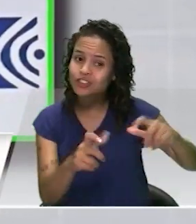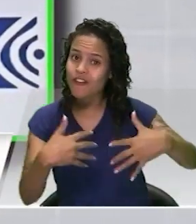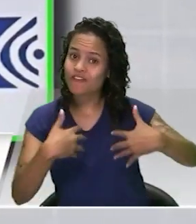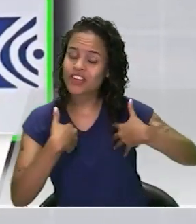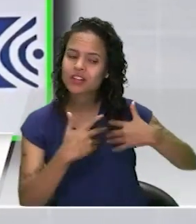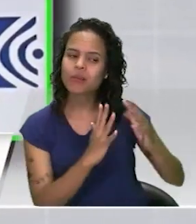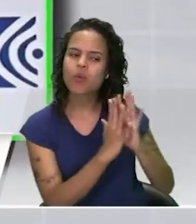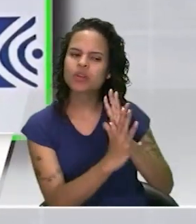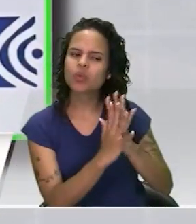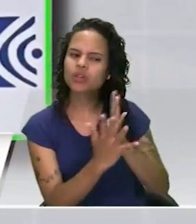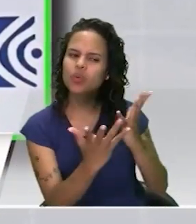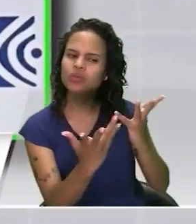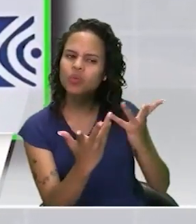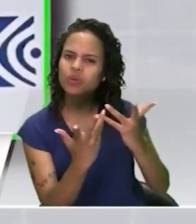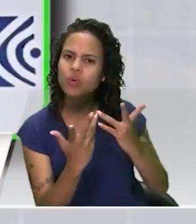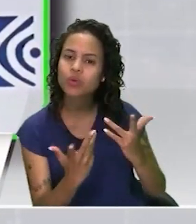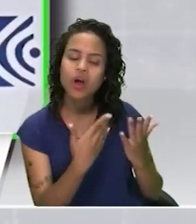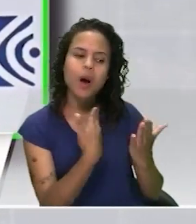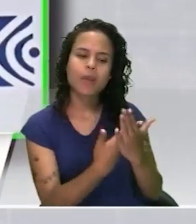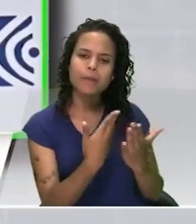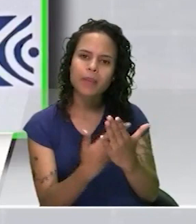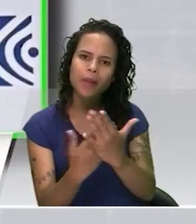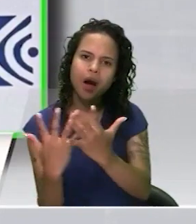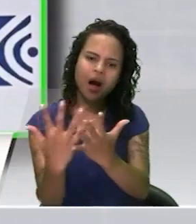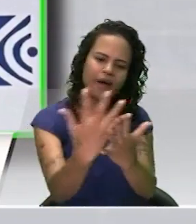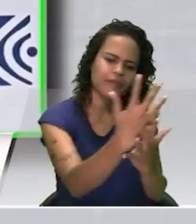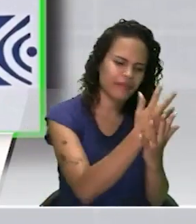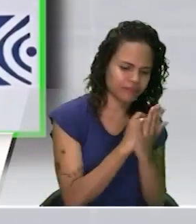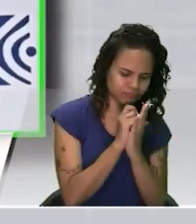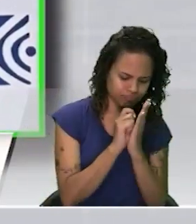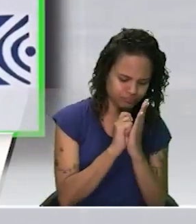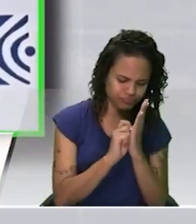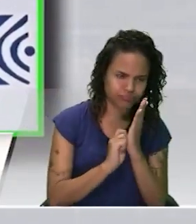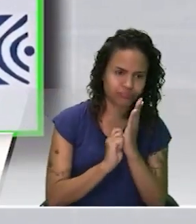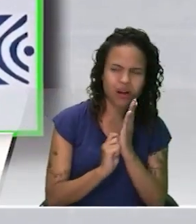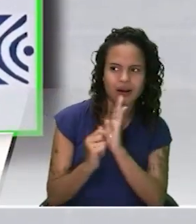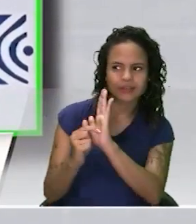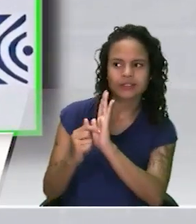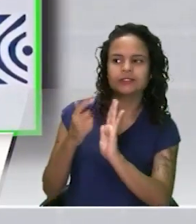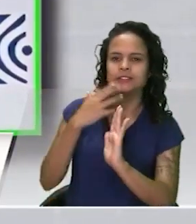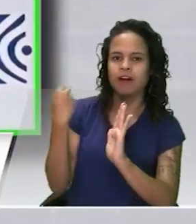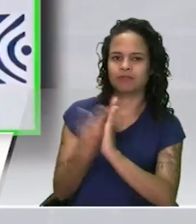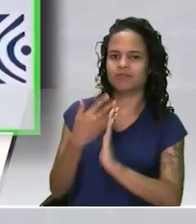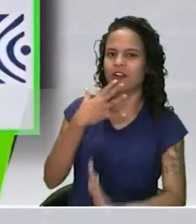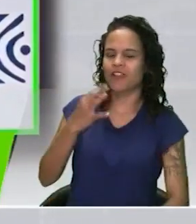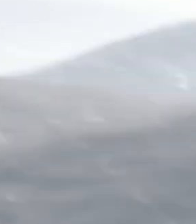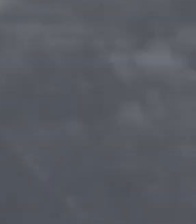y se recolectarán las pruebas pertinentes con el fin de constatar la veracidad de los hechos.